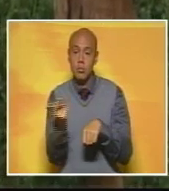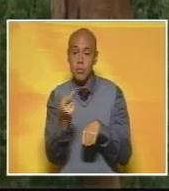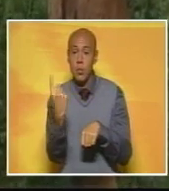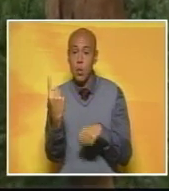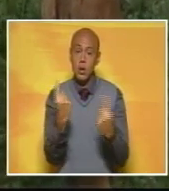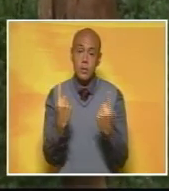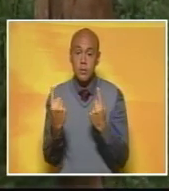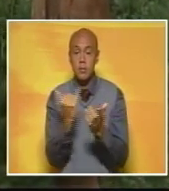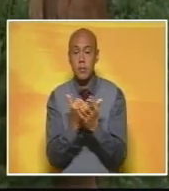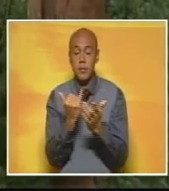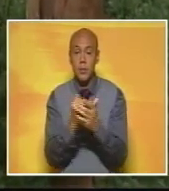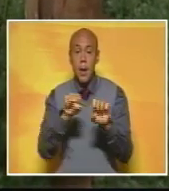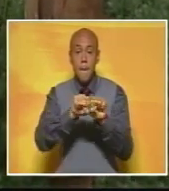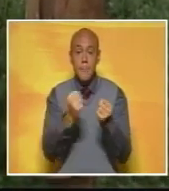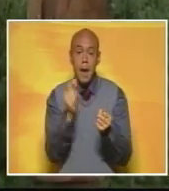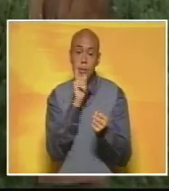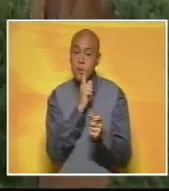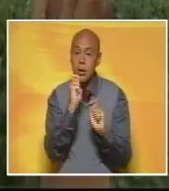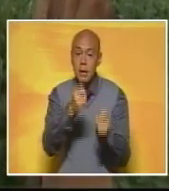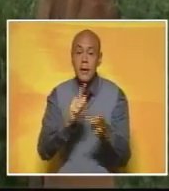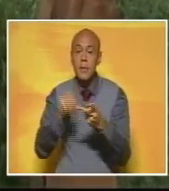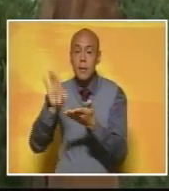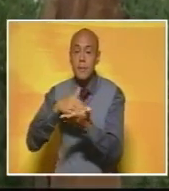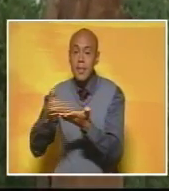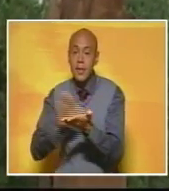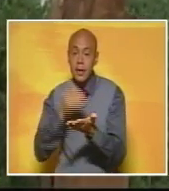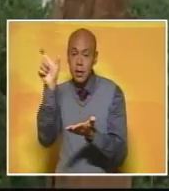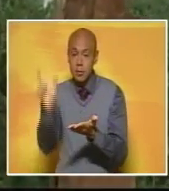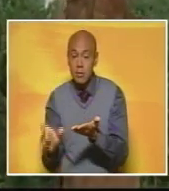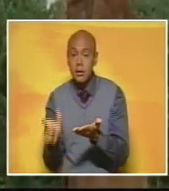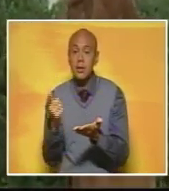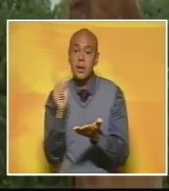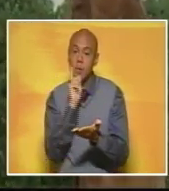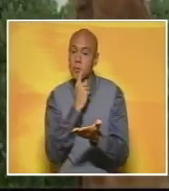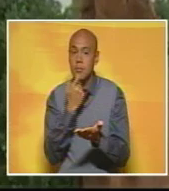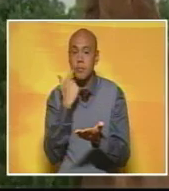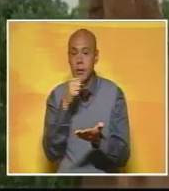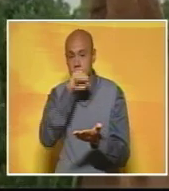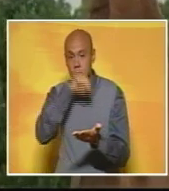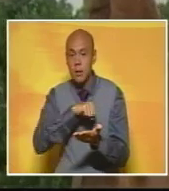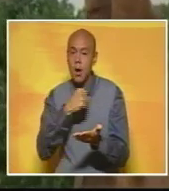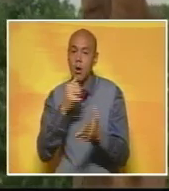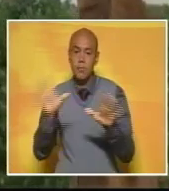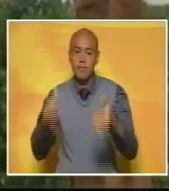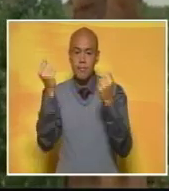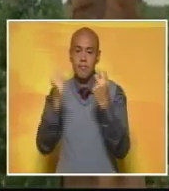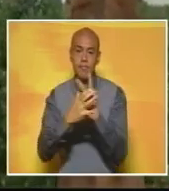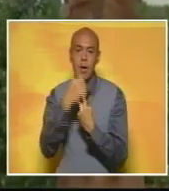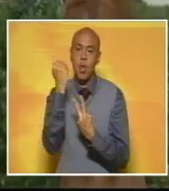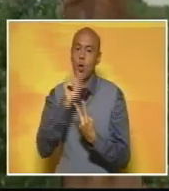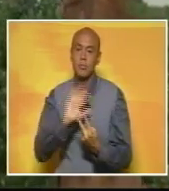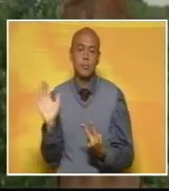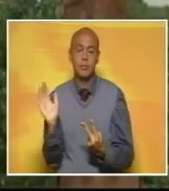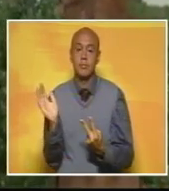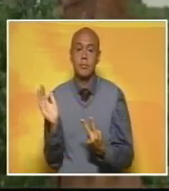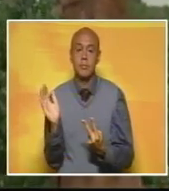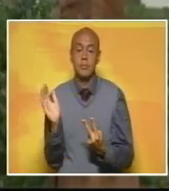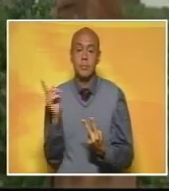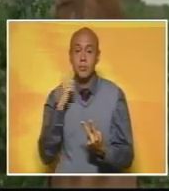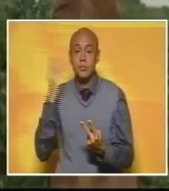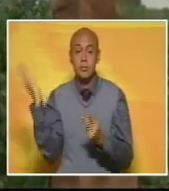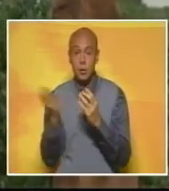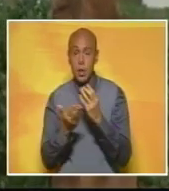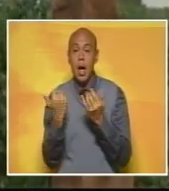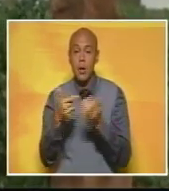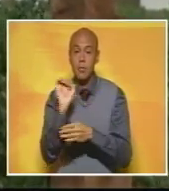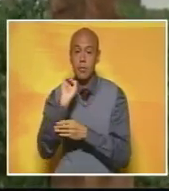bautizadas como Pan y Mantequilla, pero al final se decantó por salvar a ambas. Ahora los animales que enviaron desde una granja